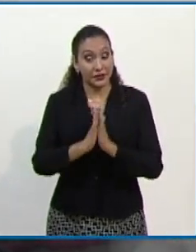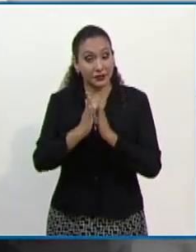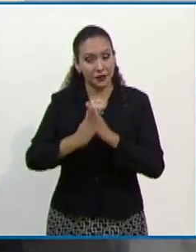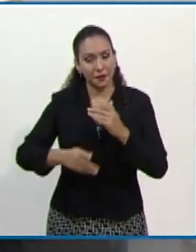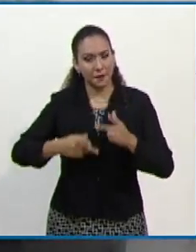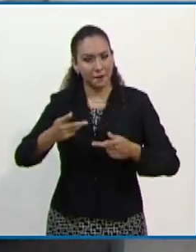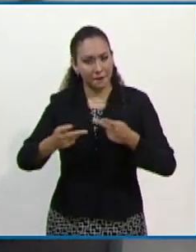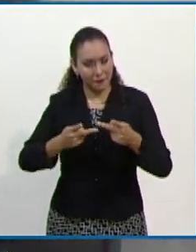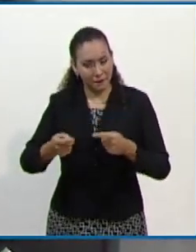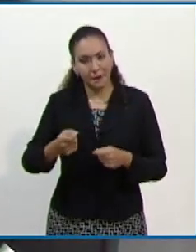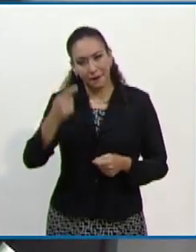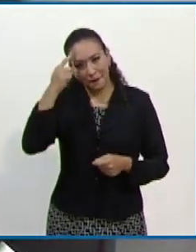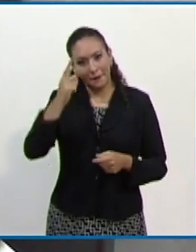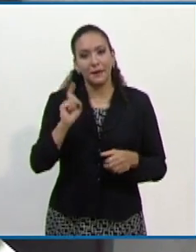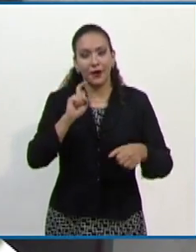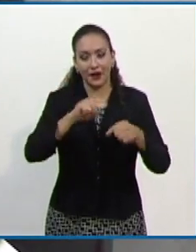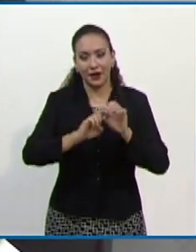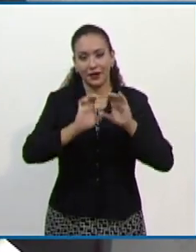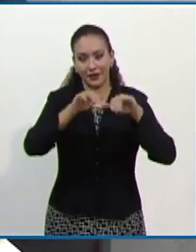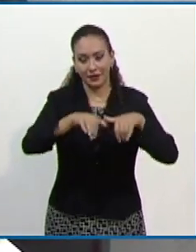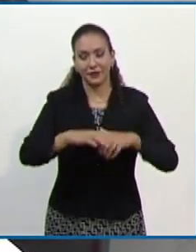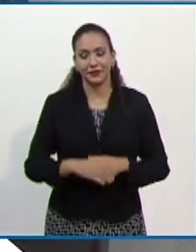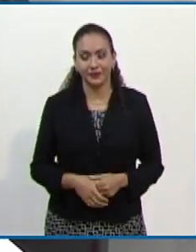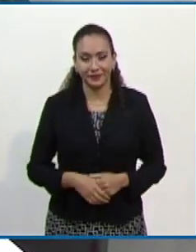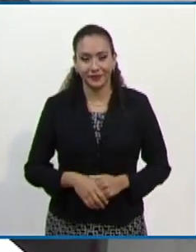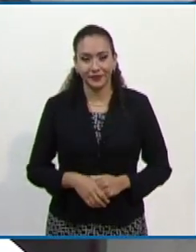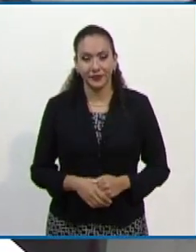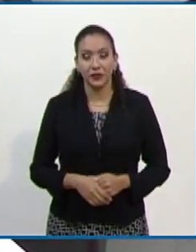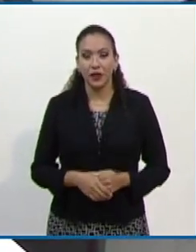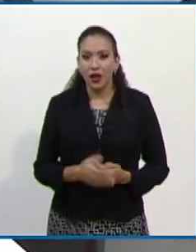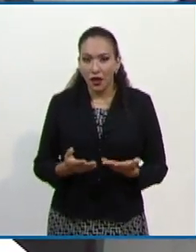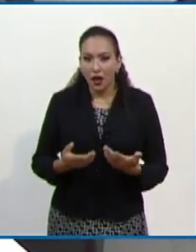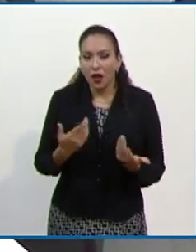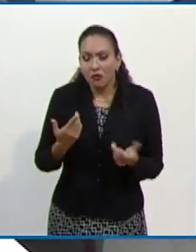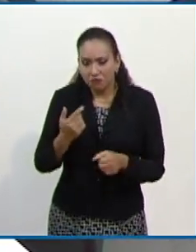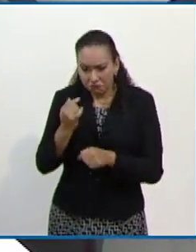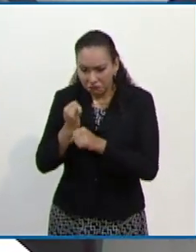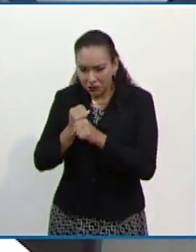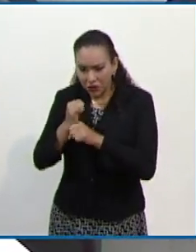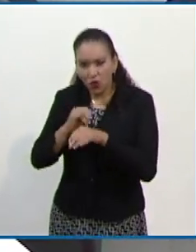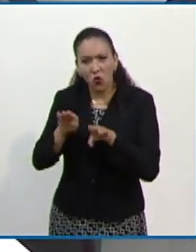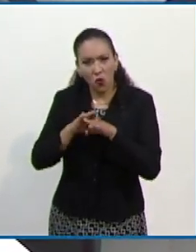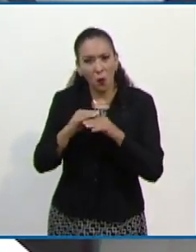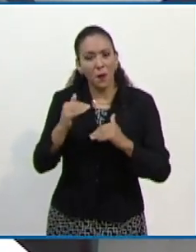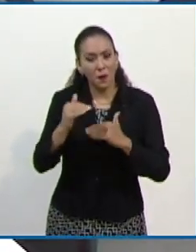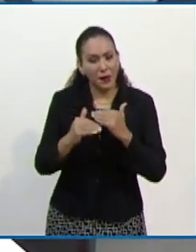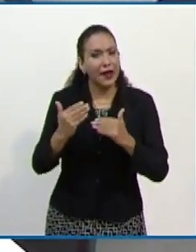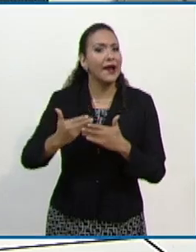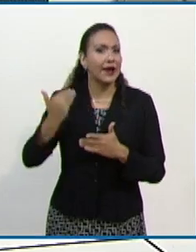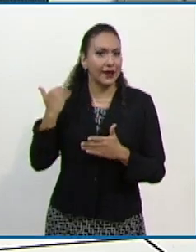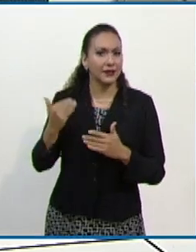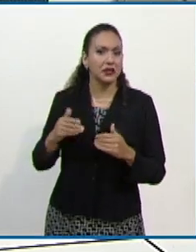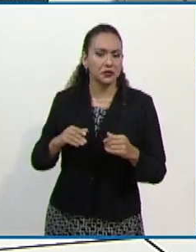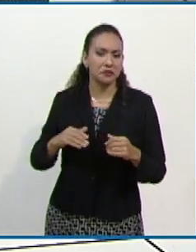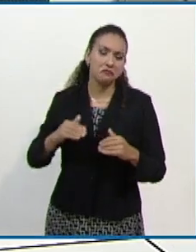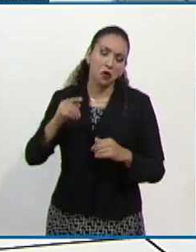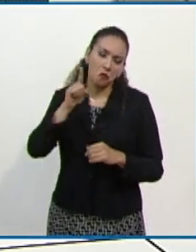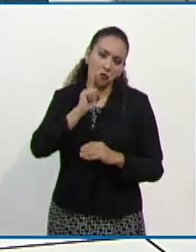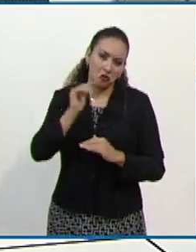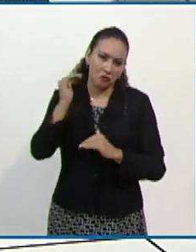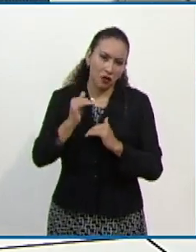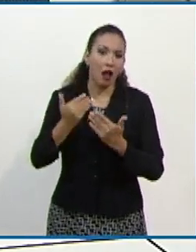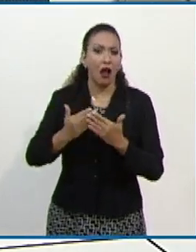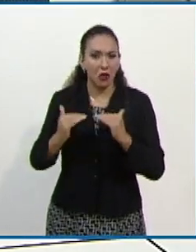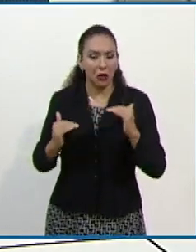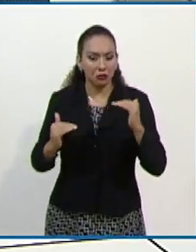para ellas, aseguró la Suprema Corte. Al hacer un recuento de cómo ha avanzado la paridad de género al interior de la institución, señaló